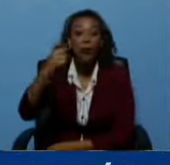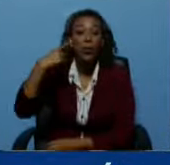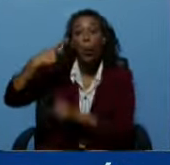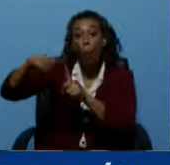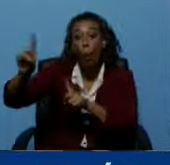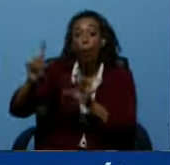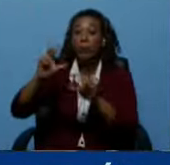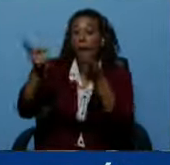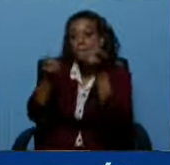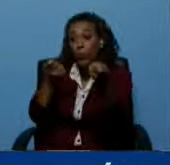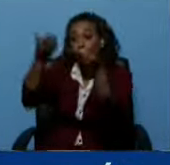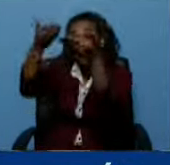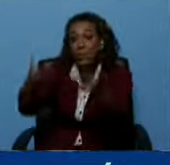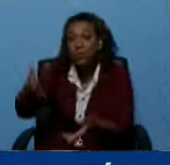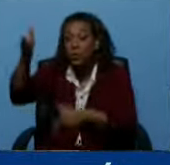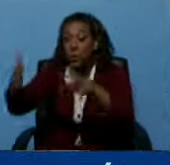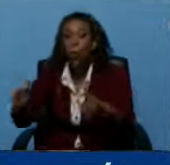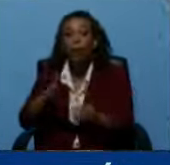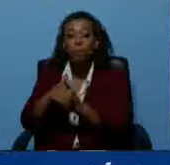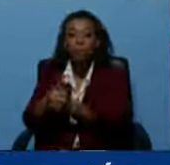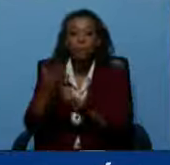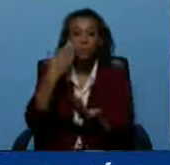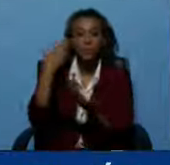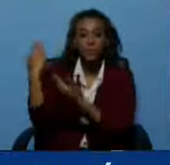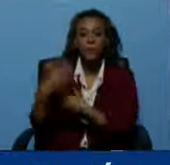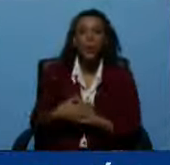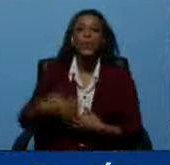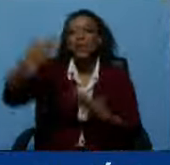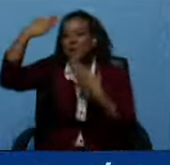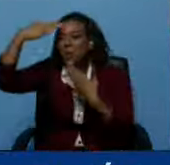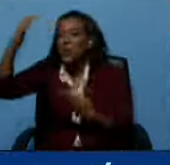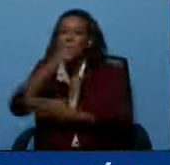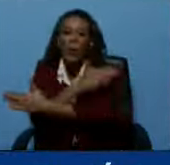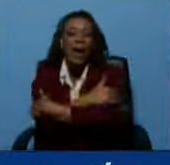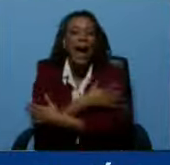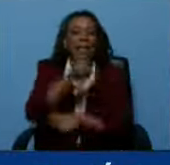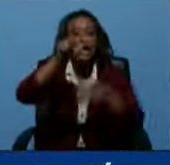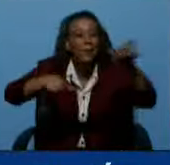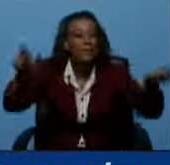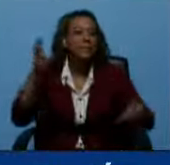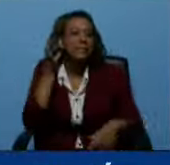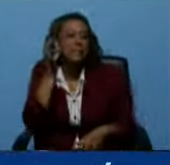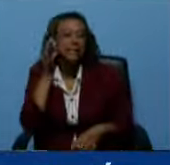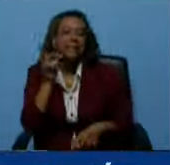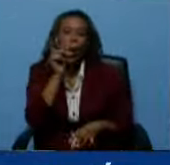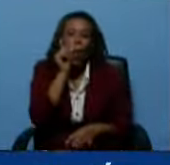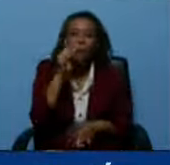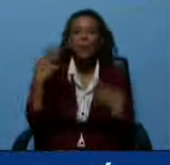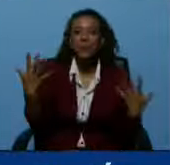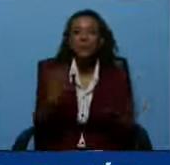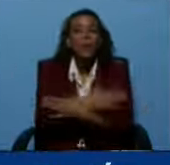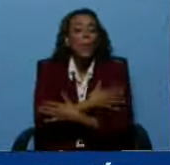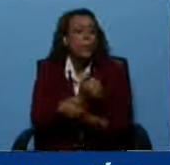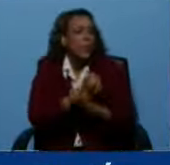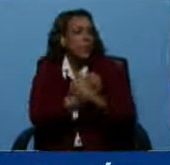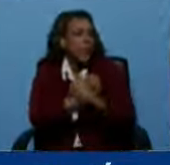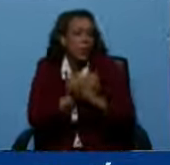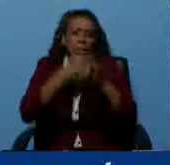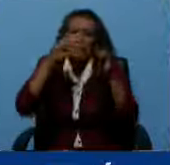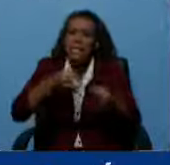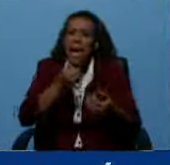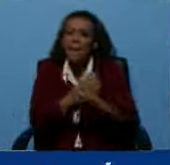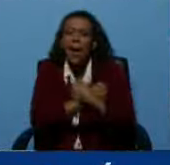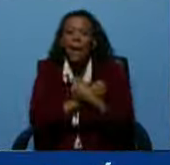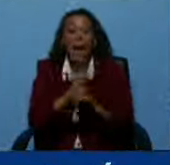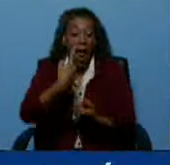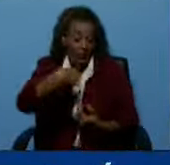otras promotoras. Seguimos caminando. Pues bueno, un saludo, sí, a las muchachas y a los muchachos. Con mucho amor siempre. El